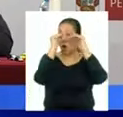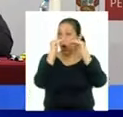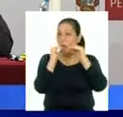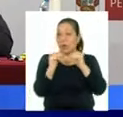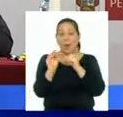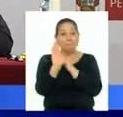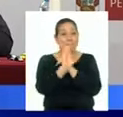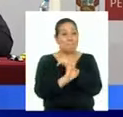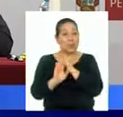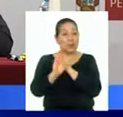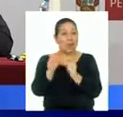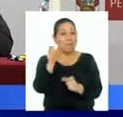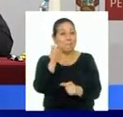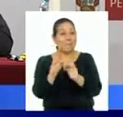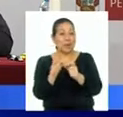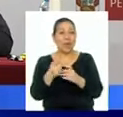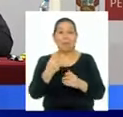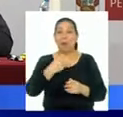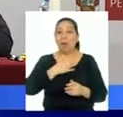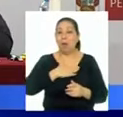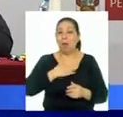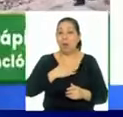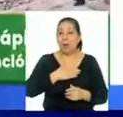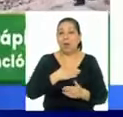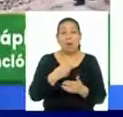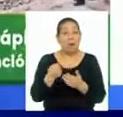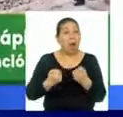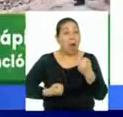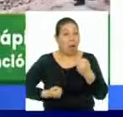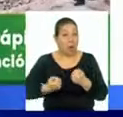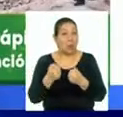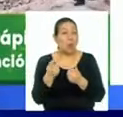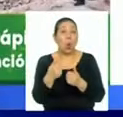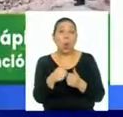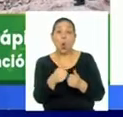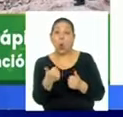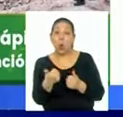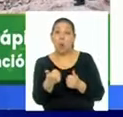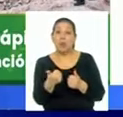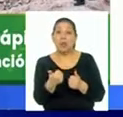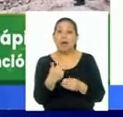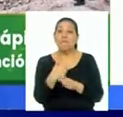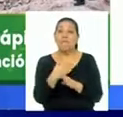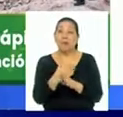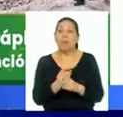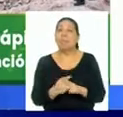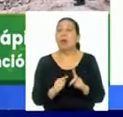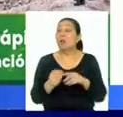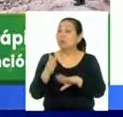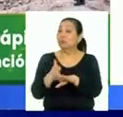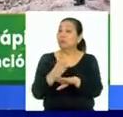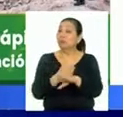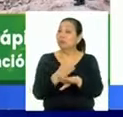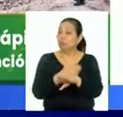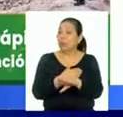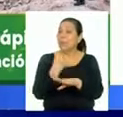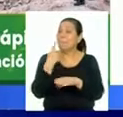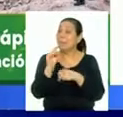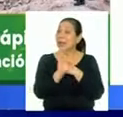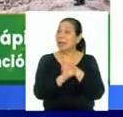y protegimos a las personas y la propiedad durante el paro de transportes y otros sucesos. Desarrollamos operaciones